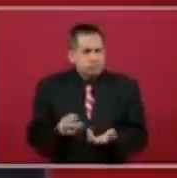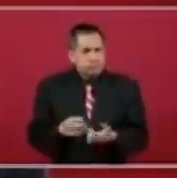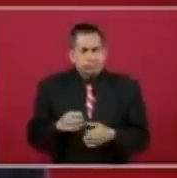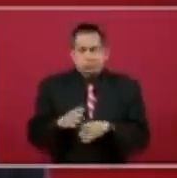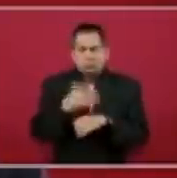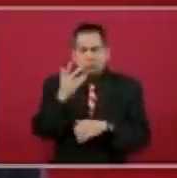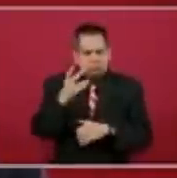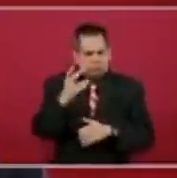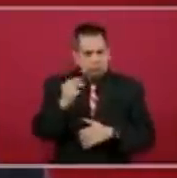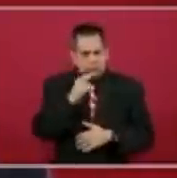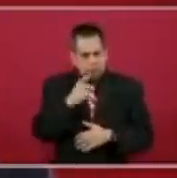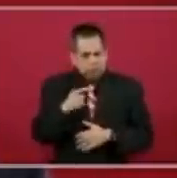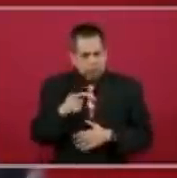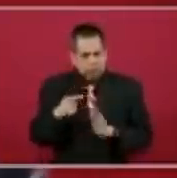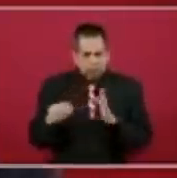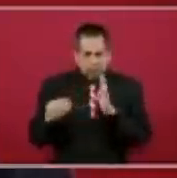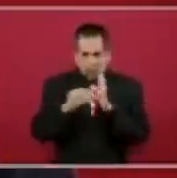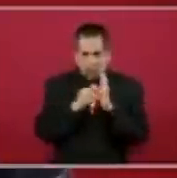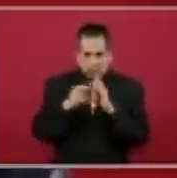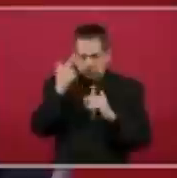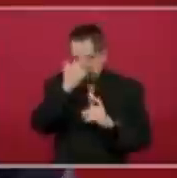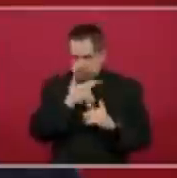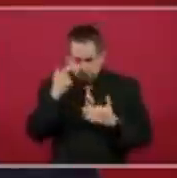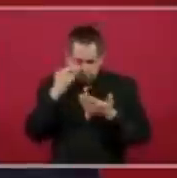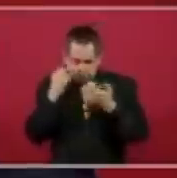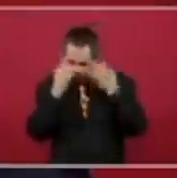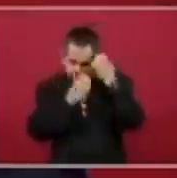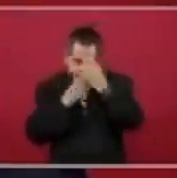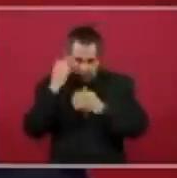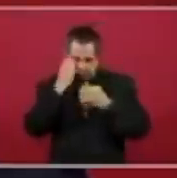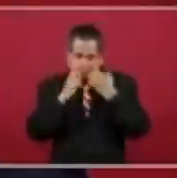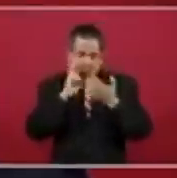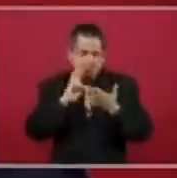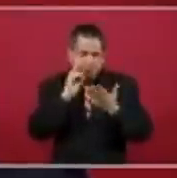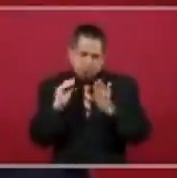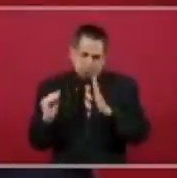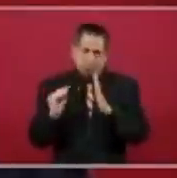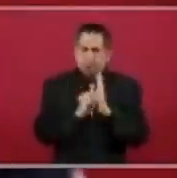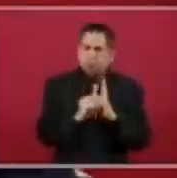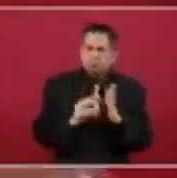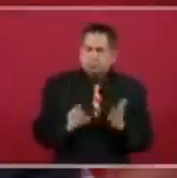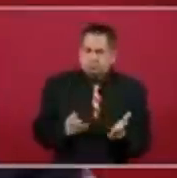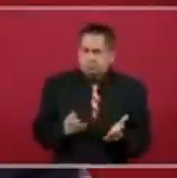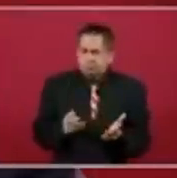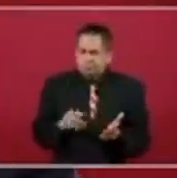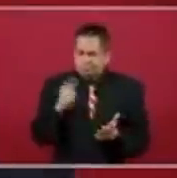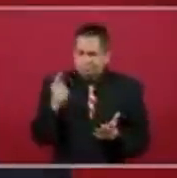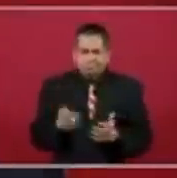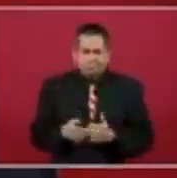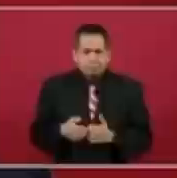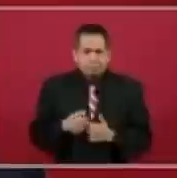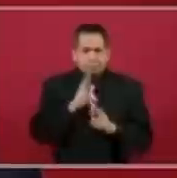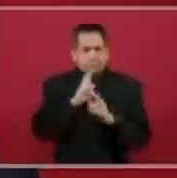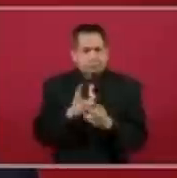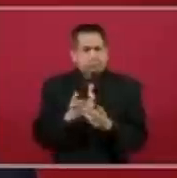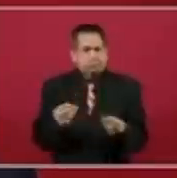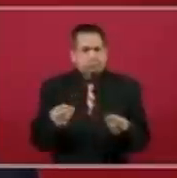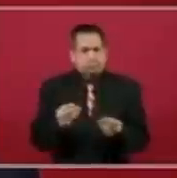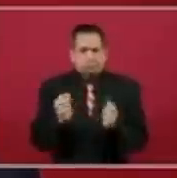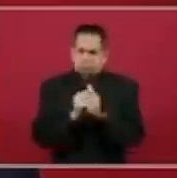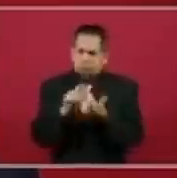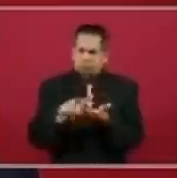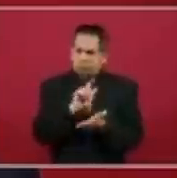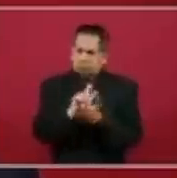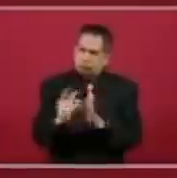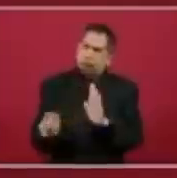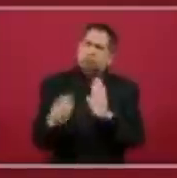¿Por qué no se revisa esto, se analiza y se resuelve